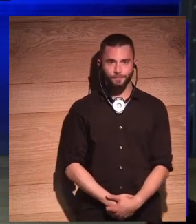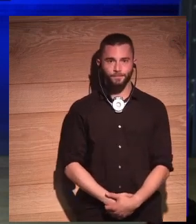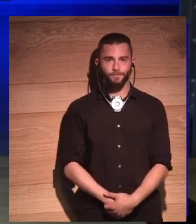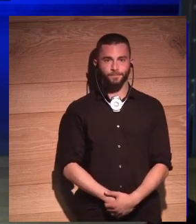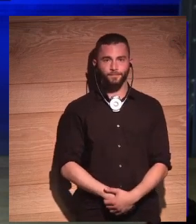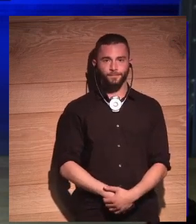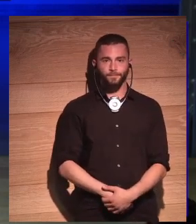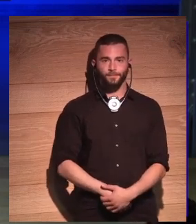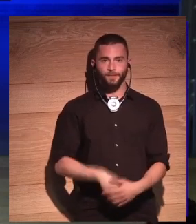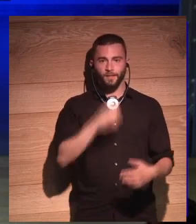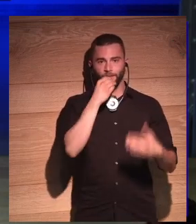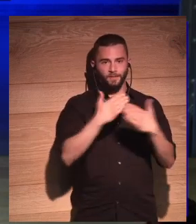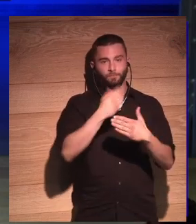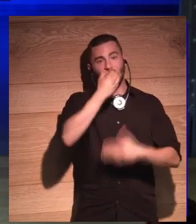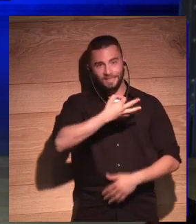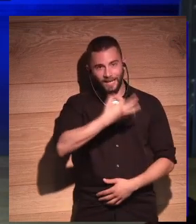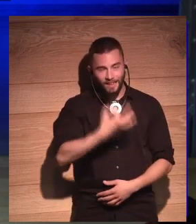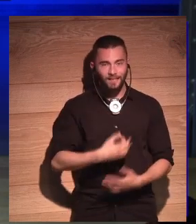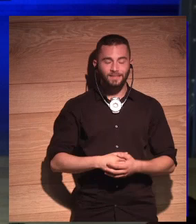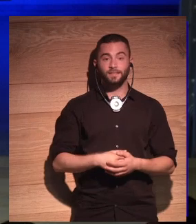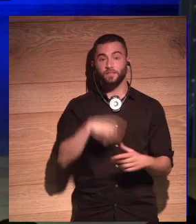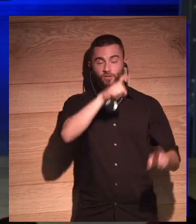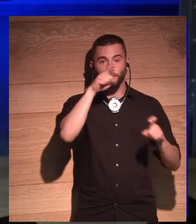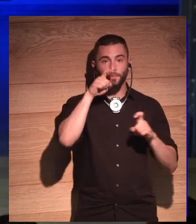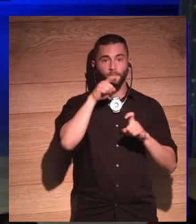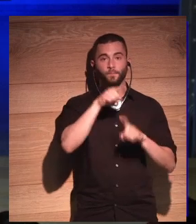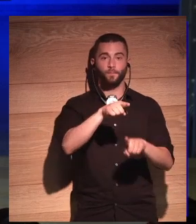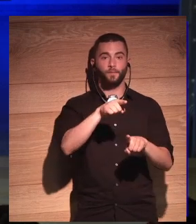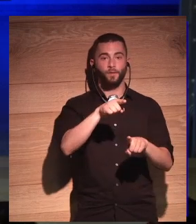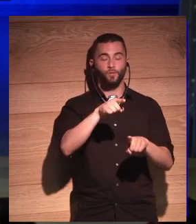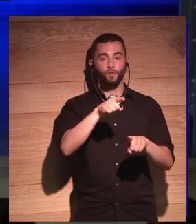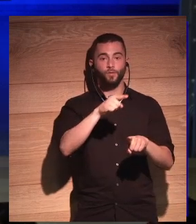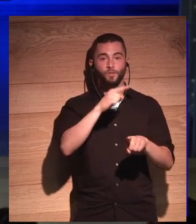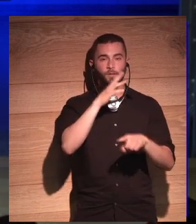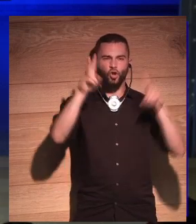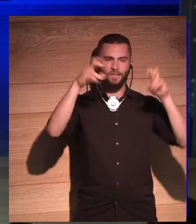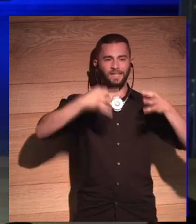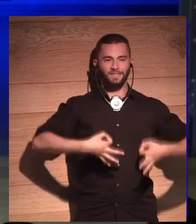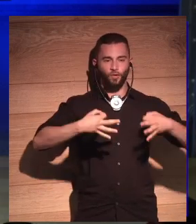Buenos días, buenas tardes. Mi pregunta va por el tema de la seguridad.